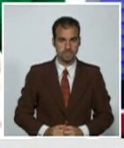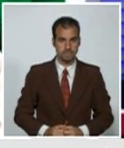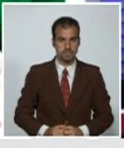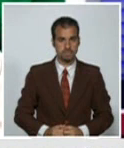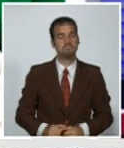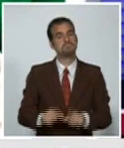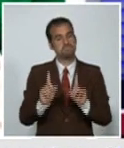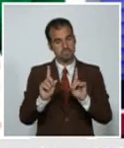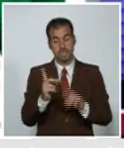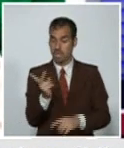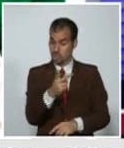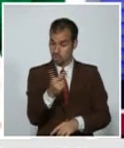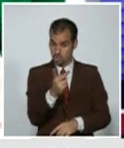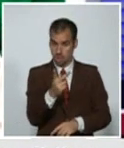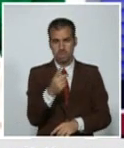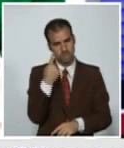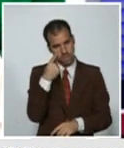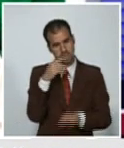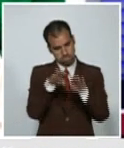ambas estables.